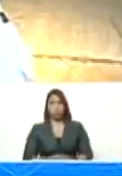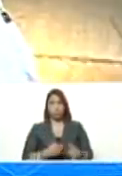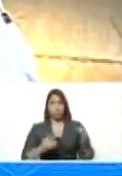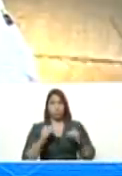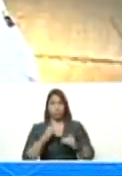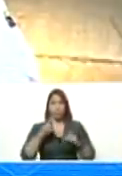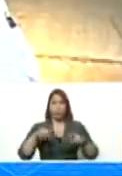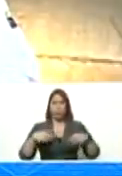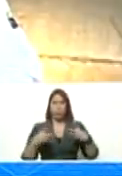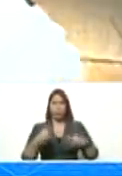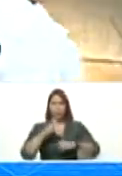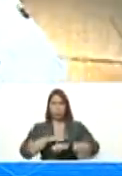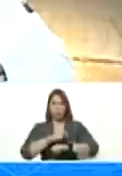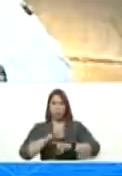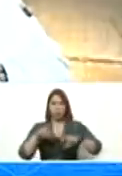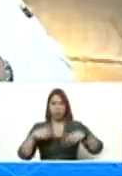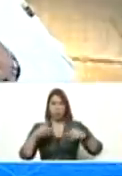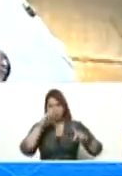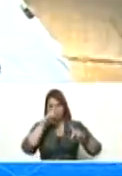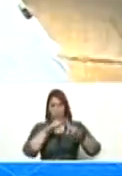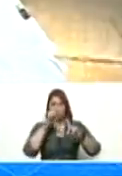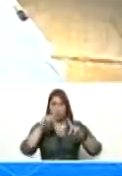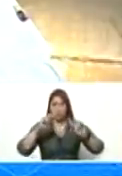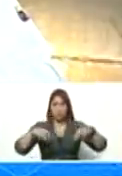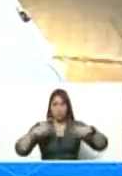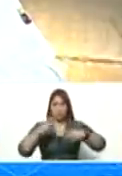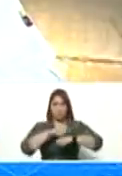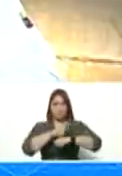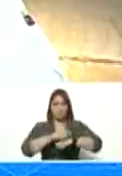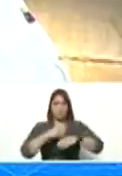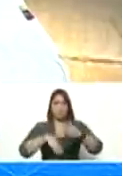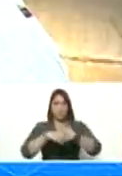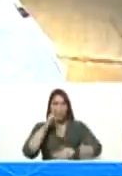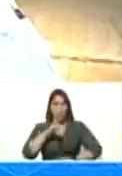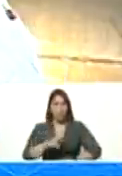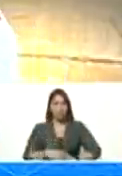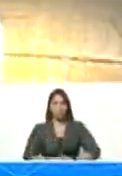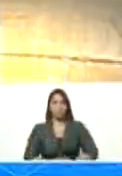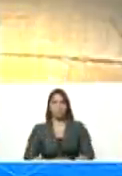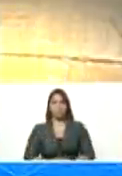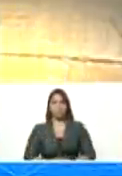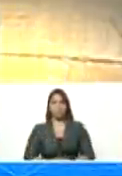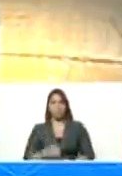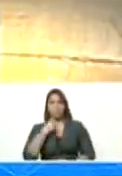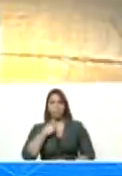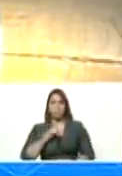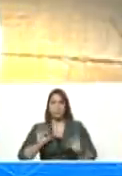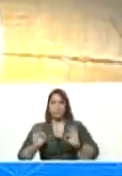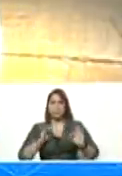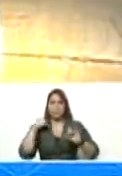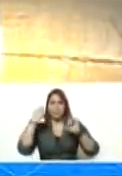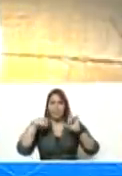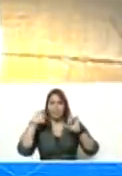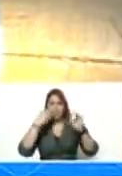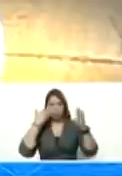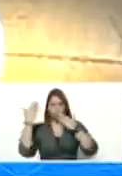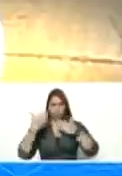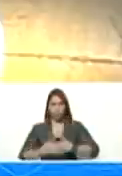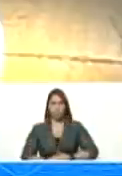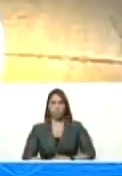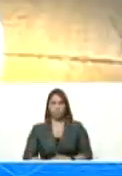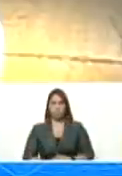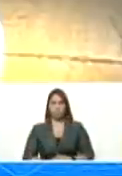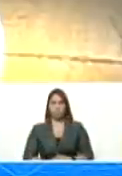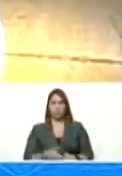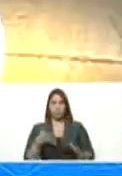tiempos, los nuevos retos. Innovando, ¿verdad? Vamos a ver. Me dicen que ha preparado un videíto, vamos a verlo.